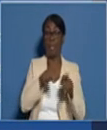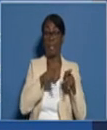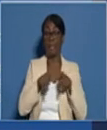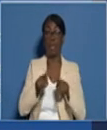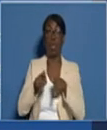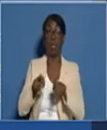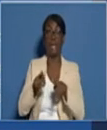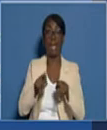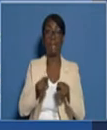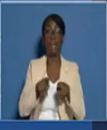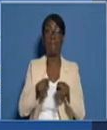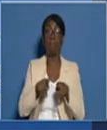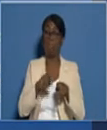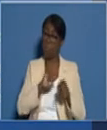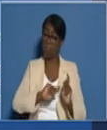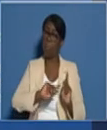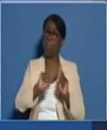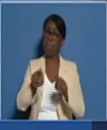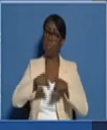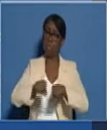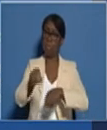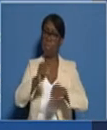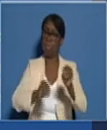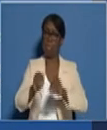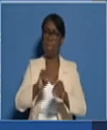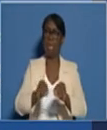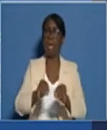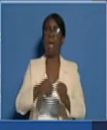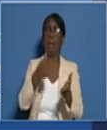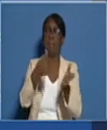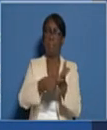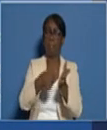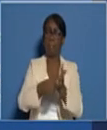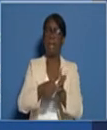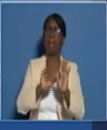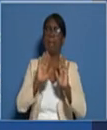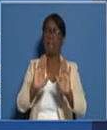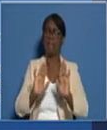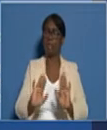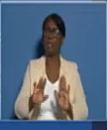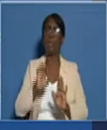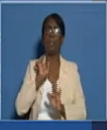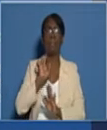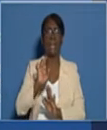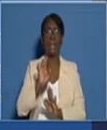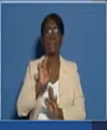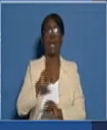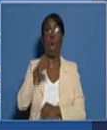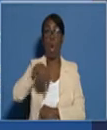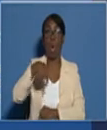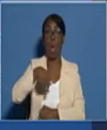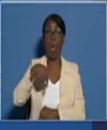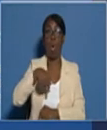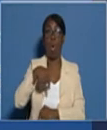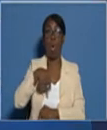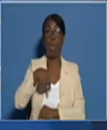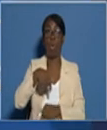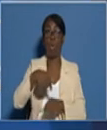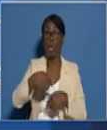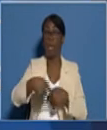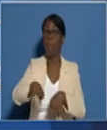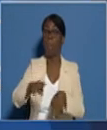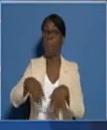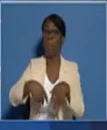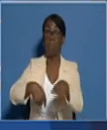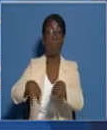dieron uso a este sistema de vale digital de manera exitosa. Y hoy el día donde habrá tránsito y movilidad